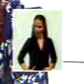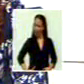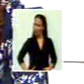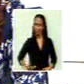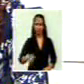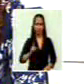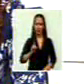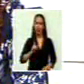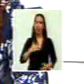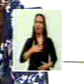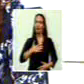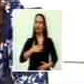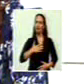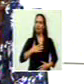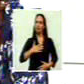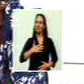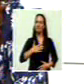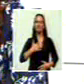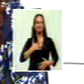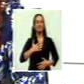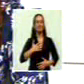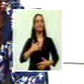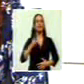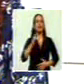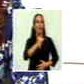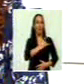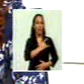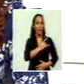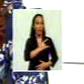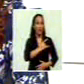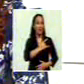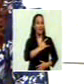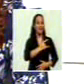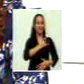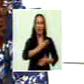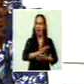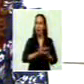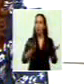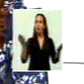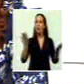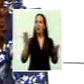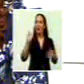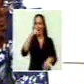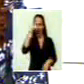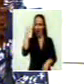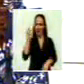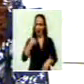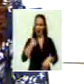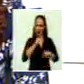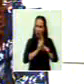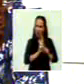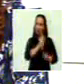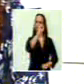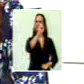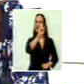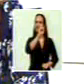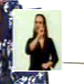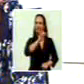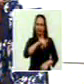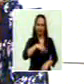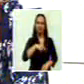egresada de la Universidad Pública Nacional y gratuita,